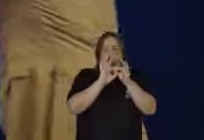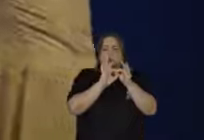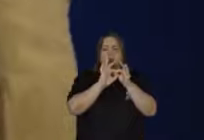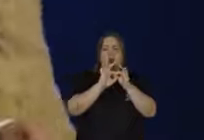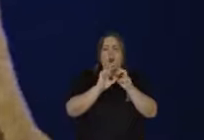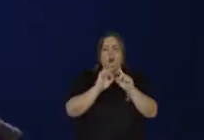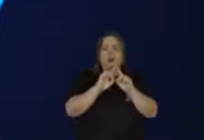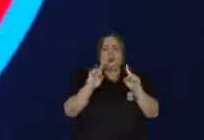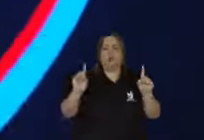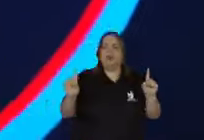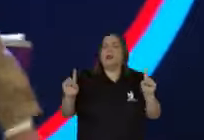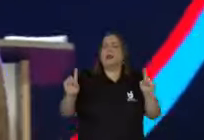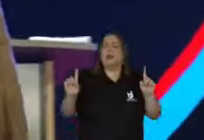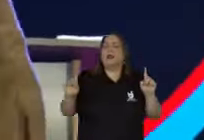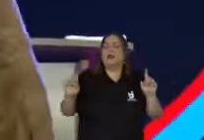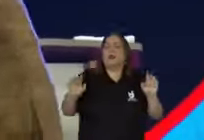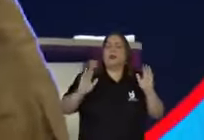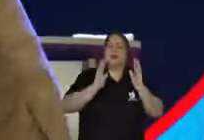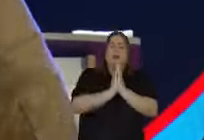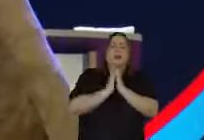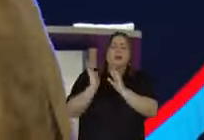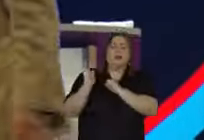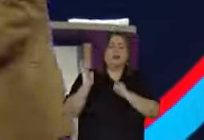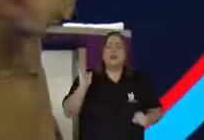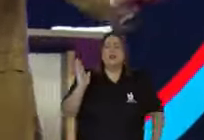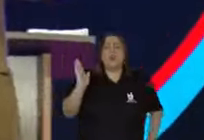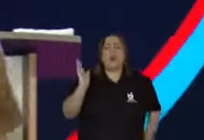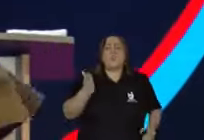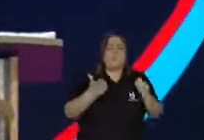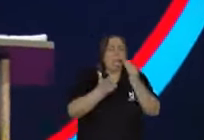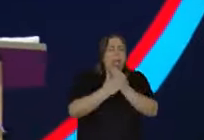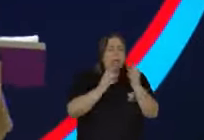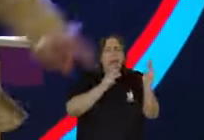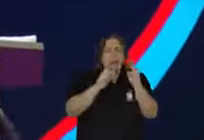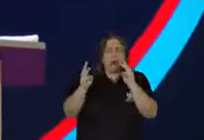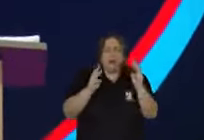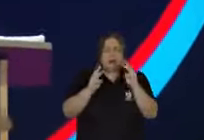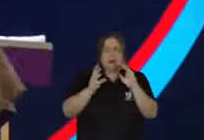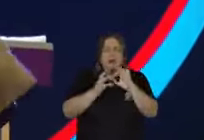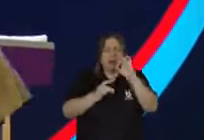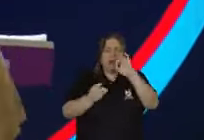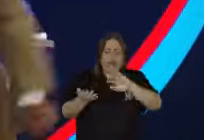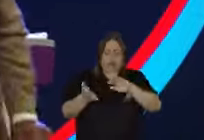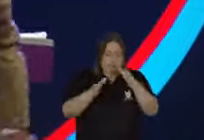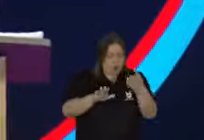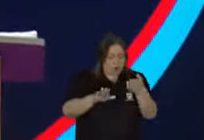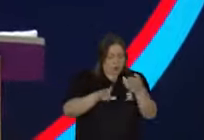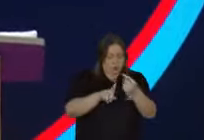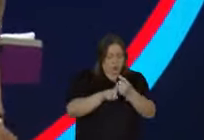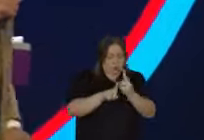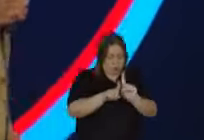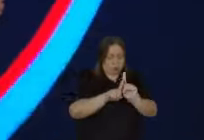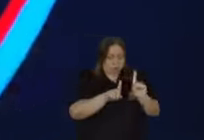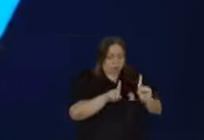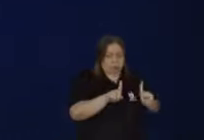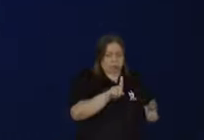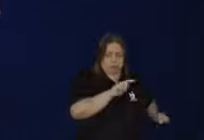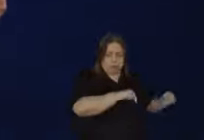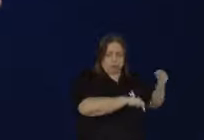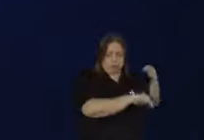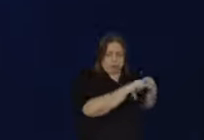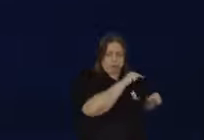es monotemático, Señor, que se pare la guerra. Diablo, espíritu de muerte, retrocede de nuestra tierra.